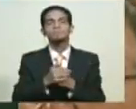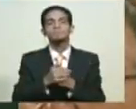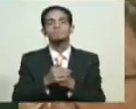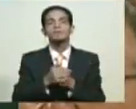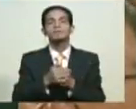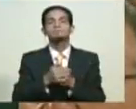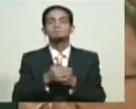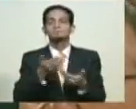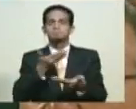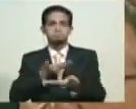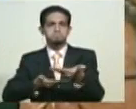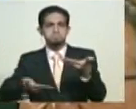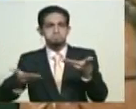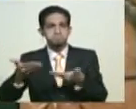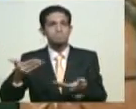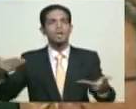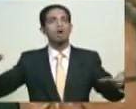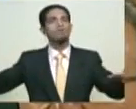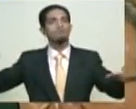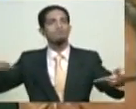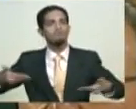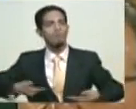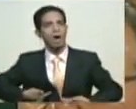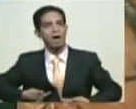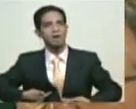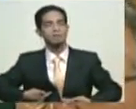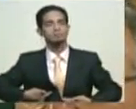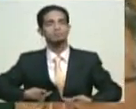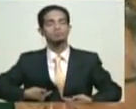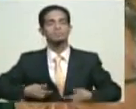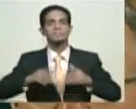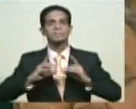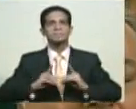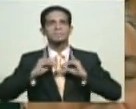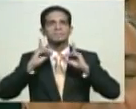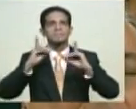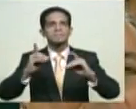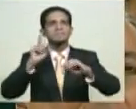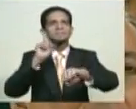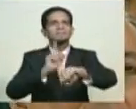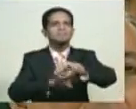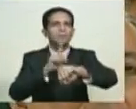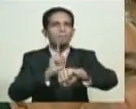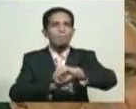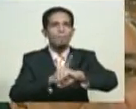esfuerzos, todas las inversiones. Ha sido una dedicación a tiempo completo